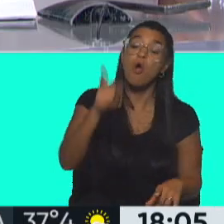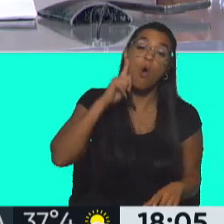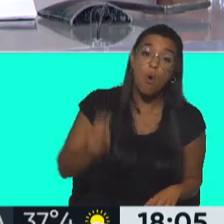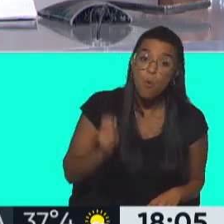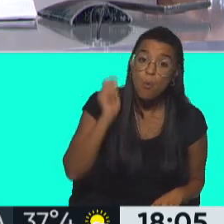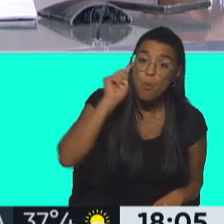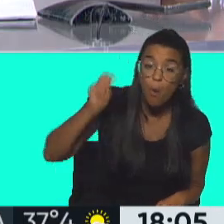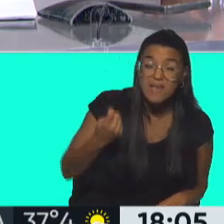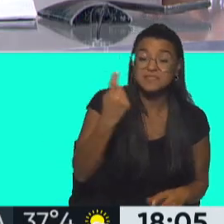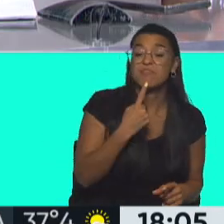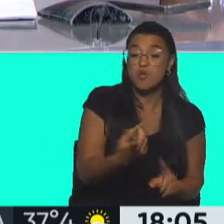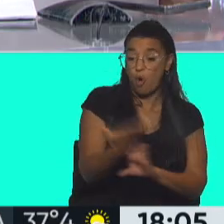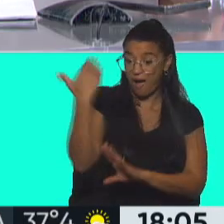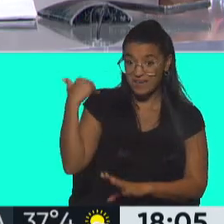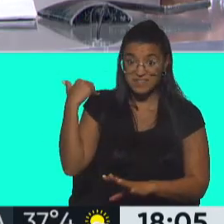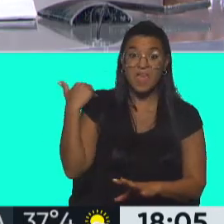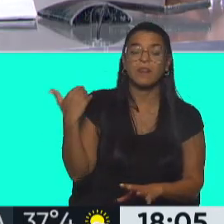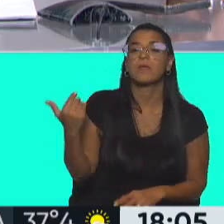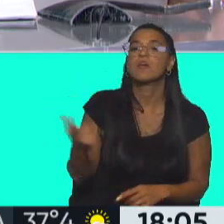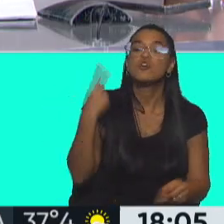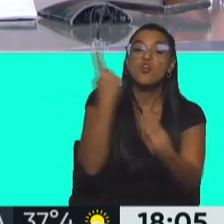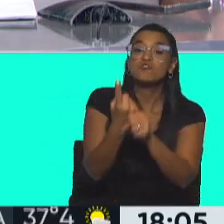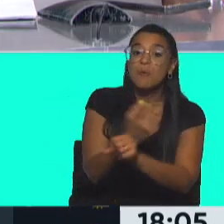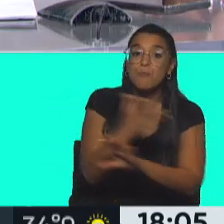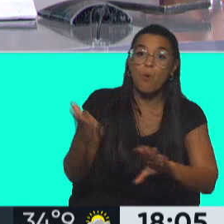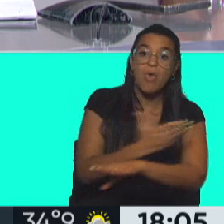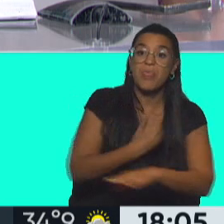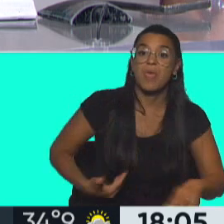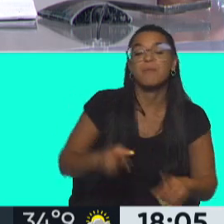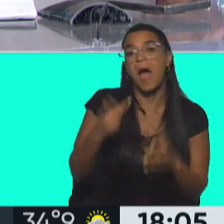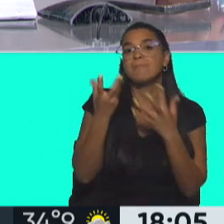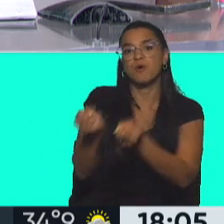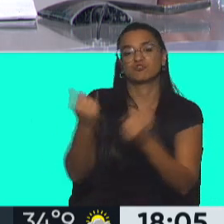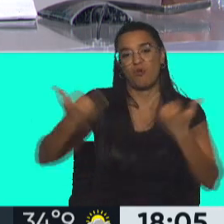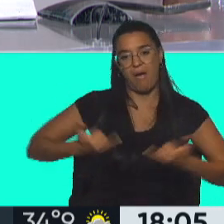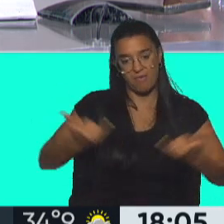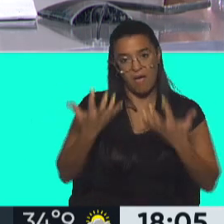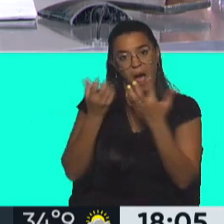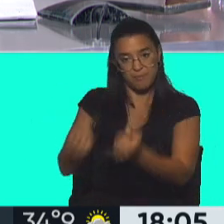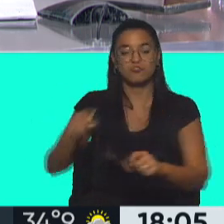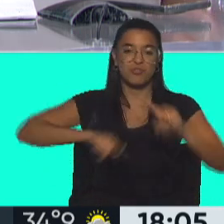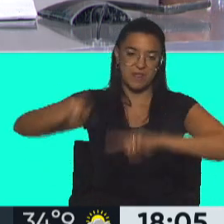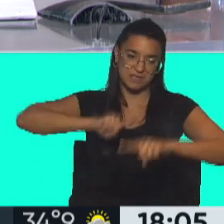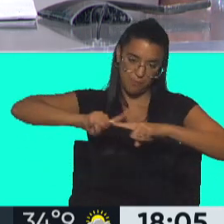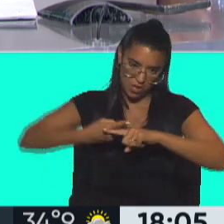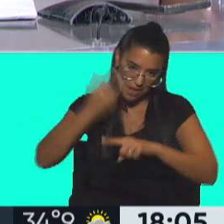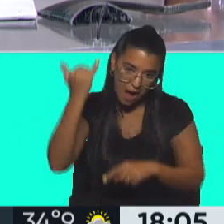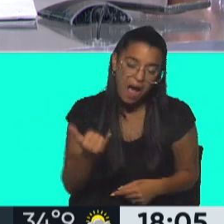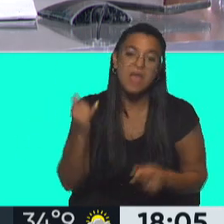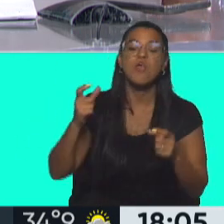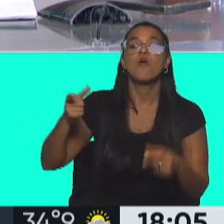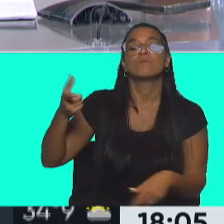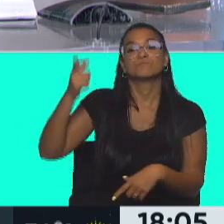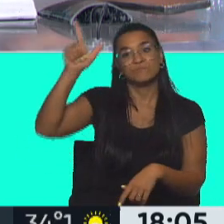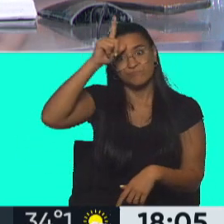se llevó adelante ayer el intento de golpe de estado no se pudo realizar sin el apoyo sin el aval de la dirigencia política de las